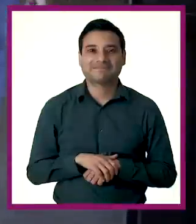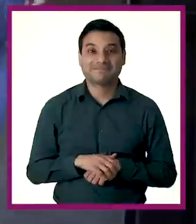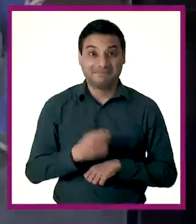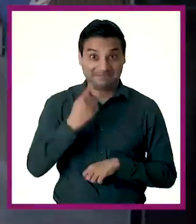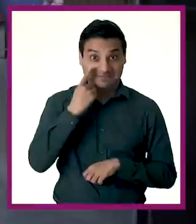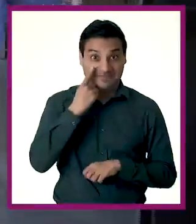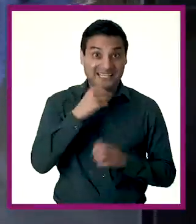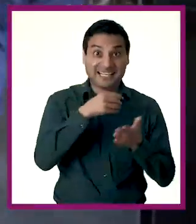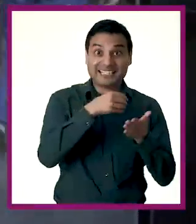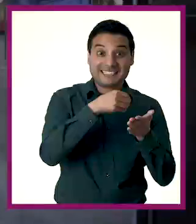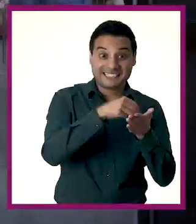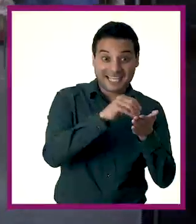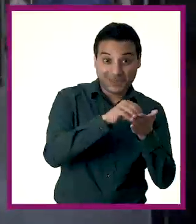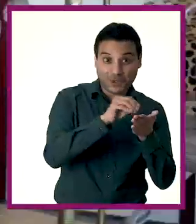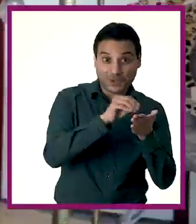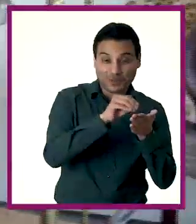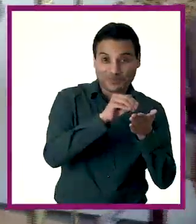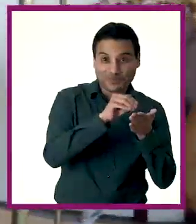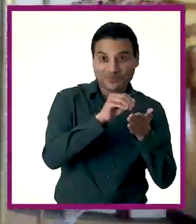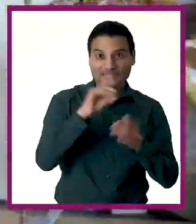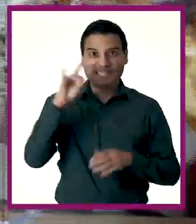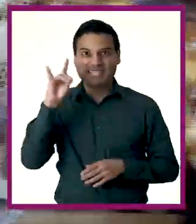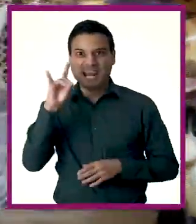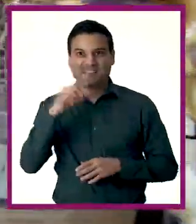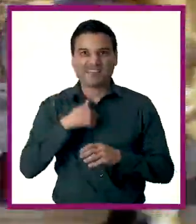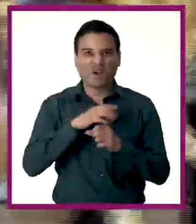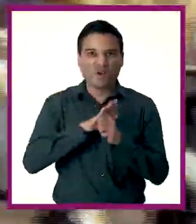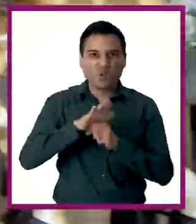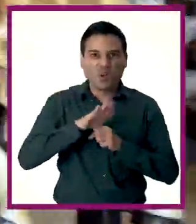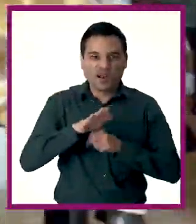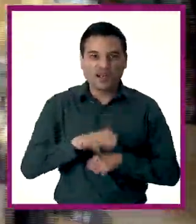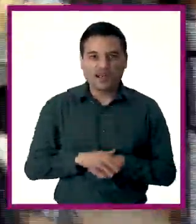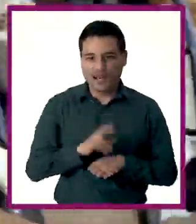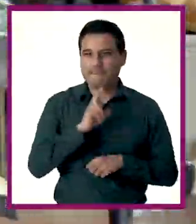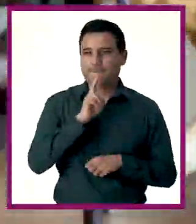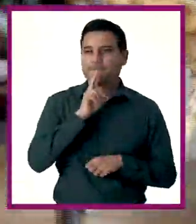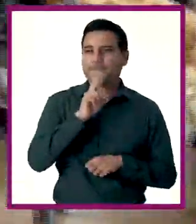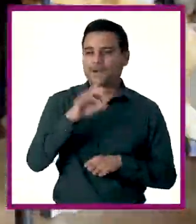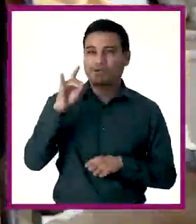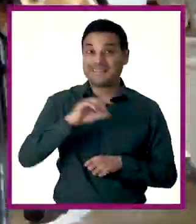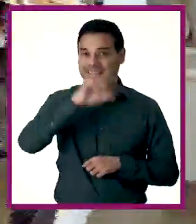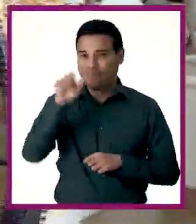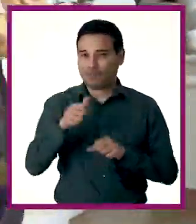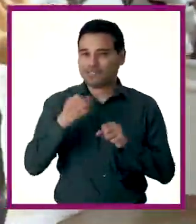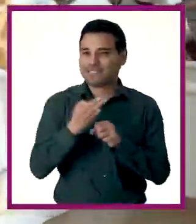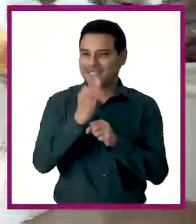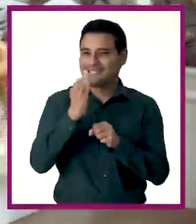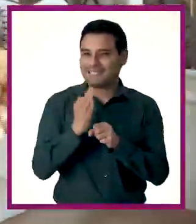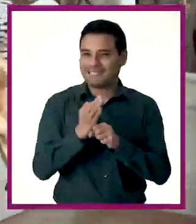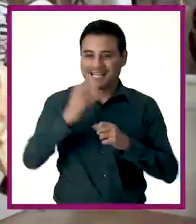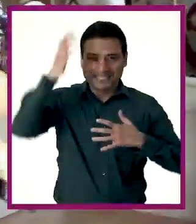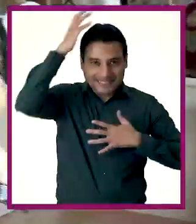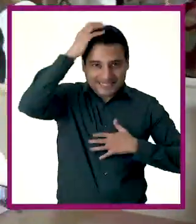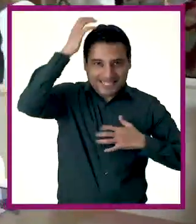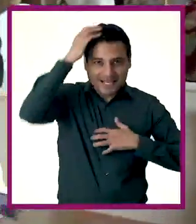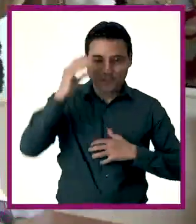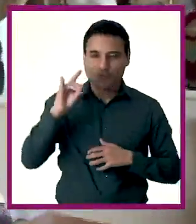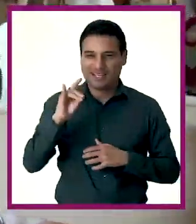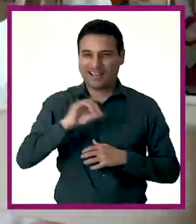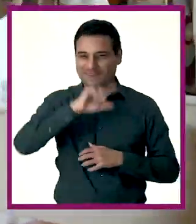Estoy entre un cerdo y una jirafa. Me voy a ir a la jirafa. Luego les cuento el chiste del changuito y la jirafa que se